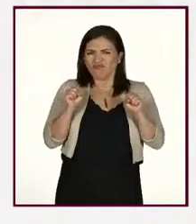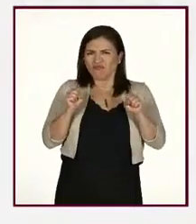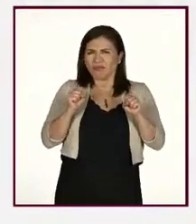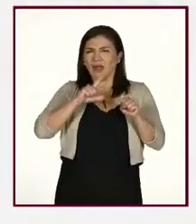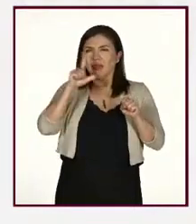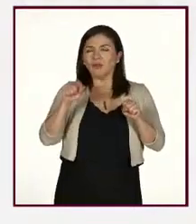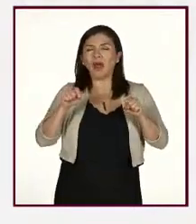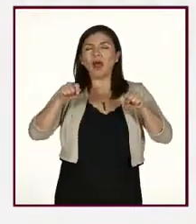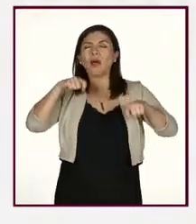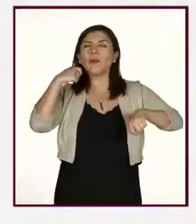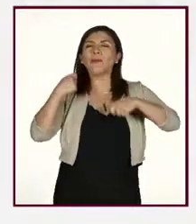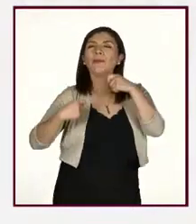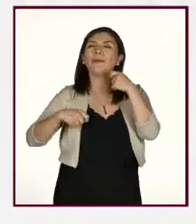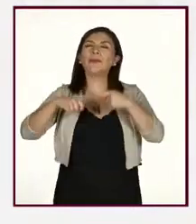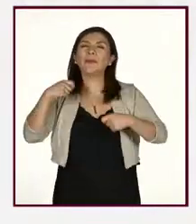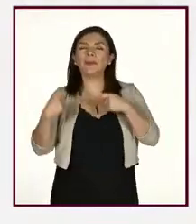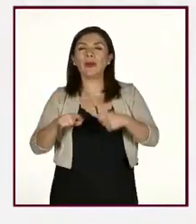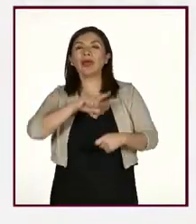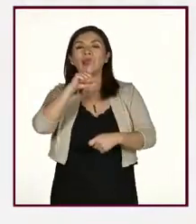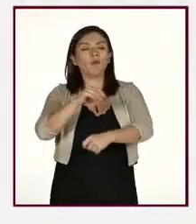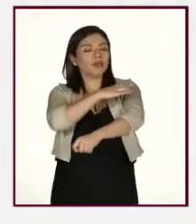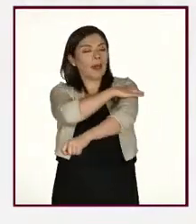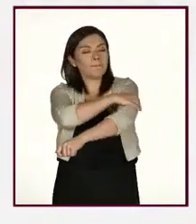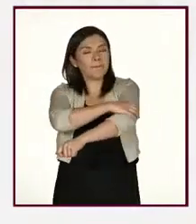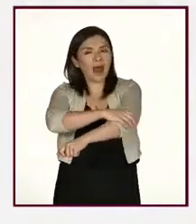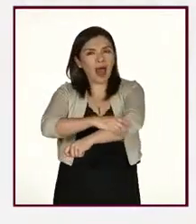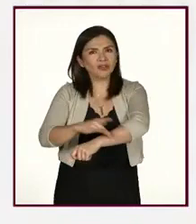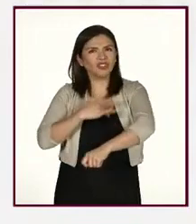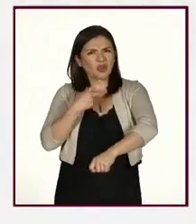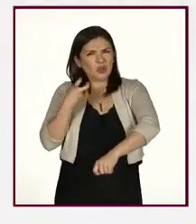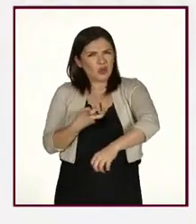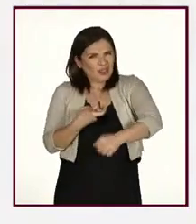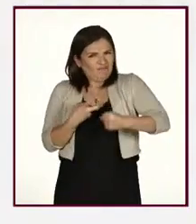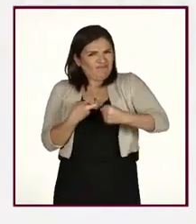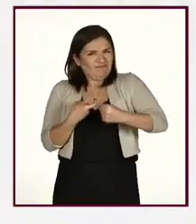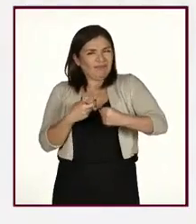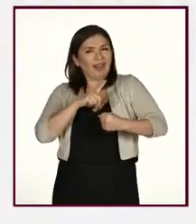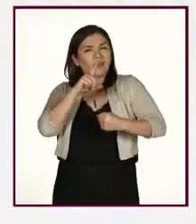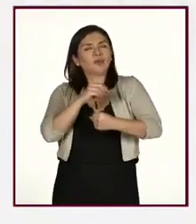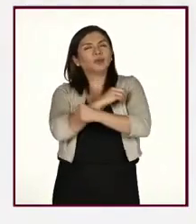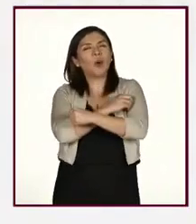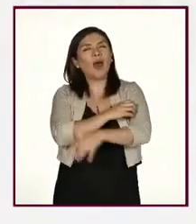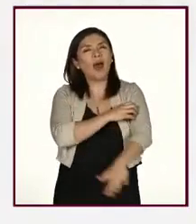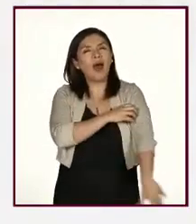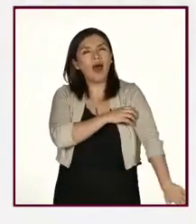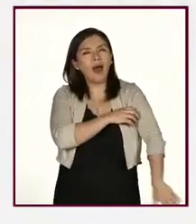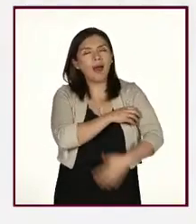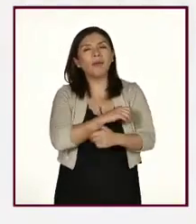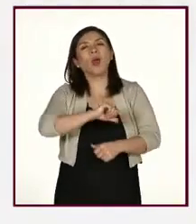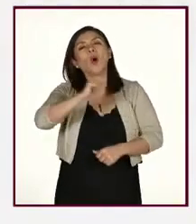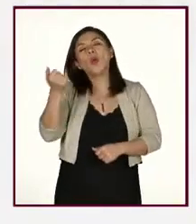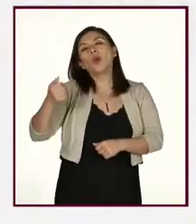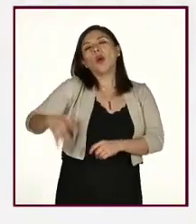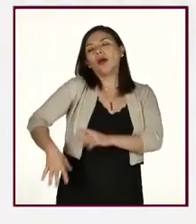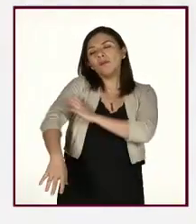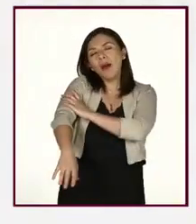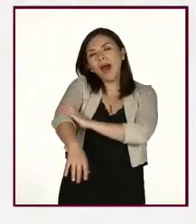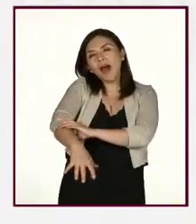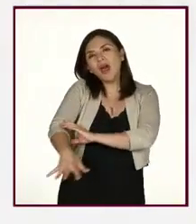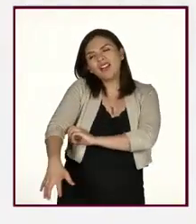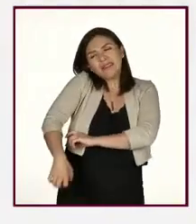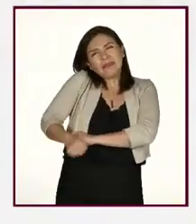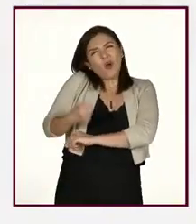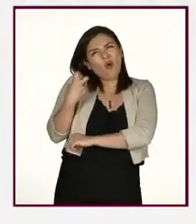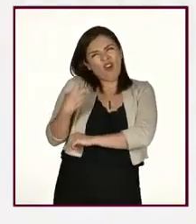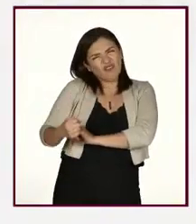relaja, suelta. Después nos pasamos a un brazo, contrae tu brazo fuerte, suelta. Nos pasamos al otro brazo,